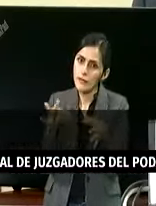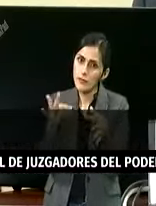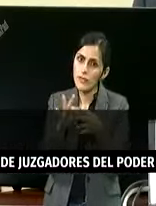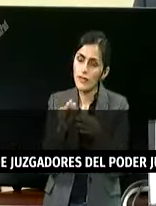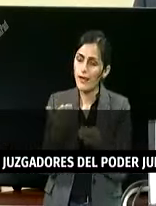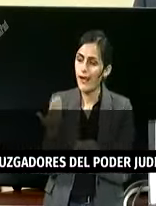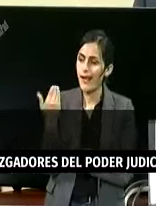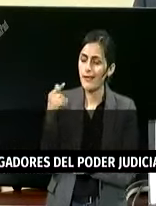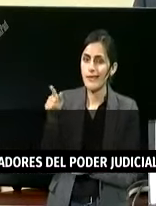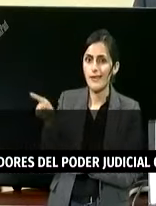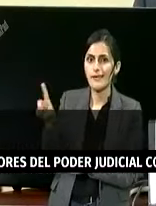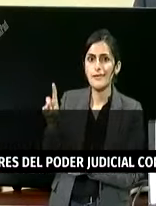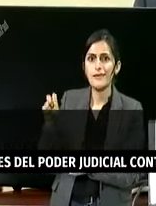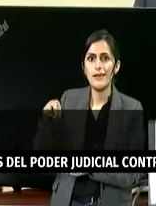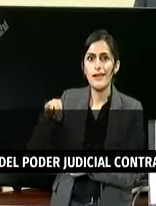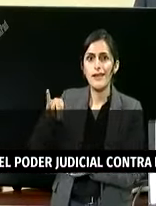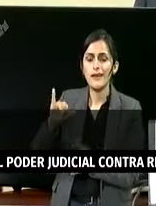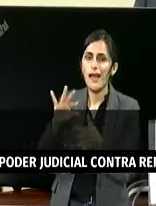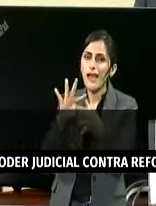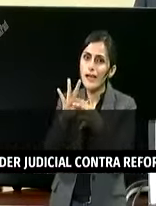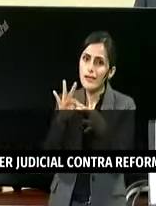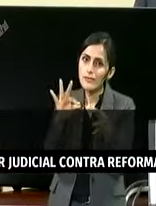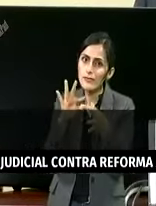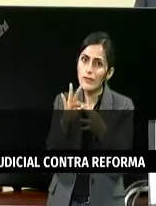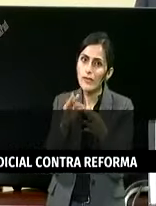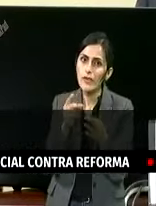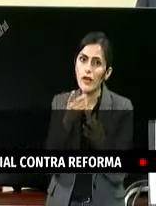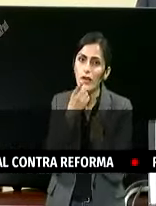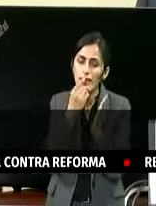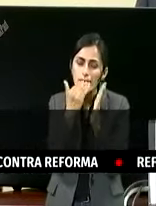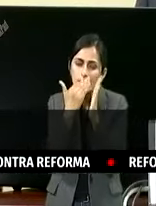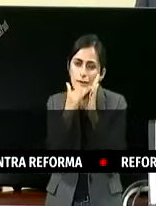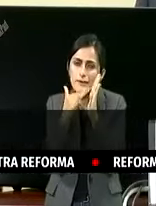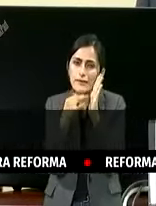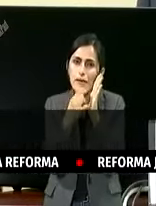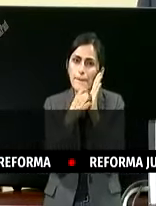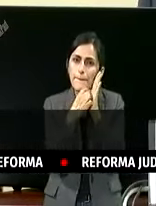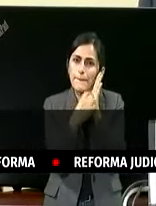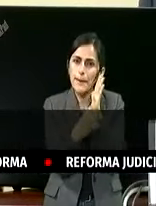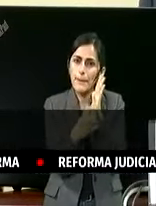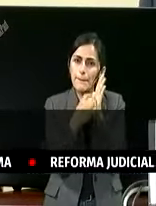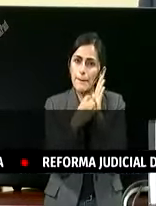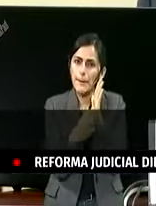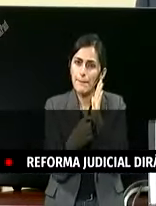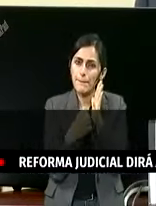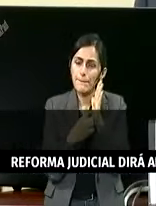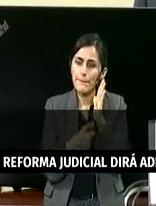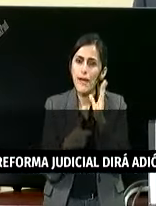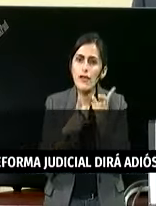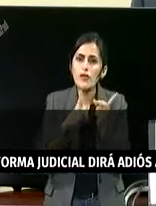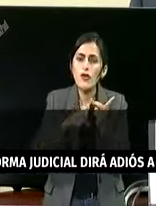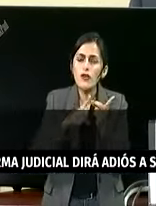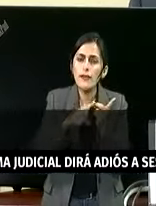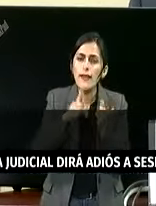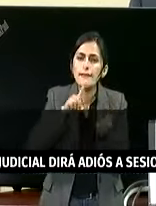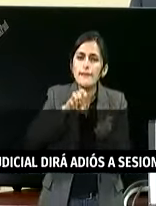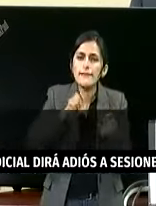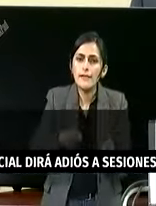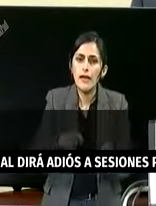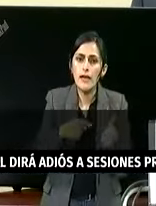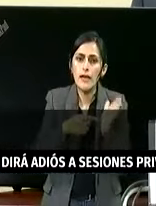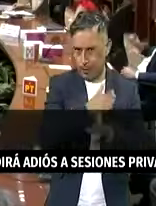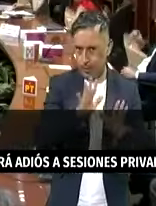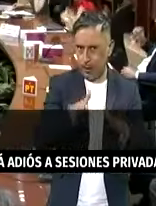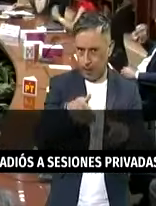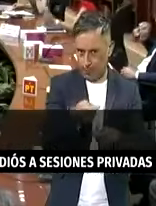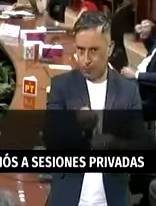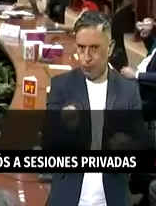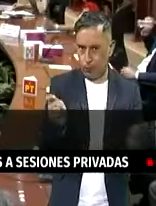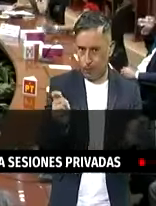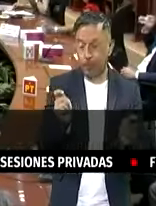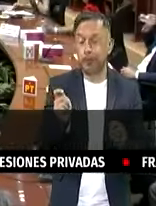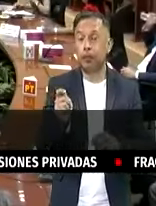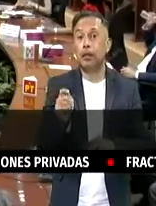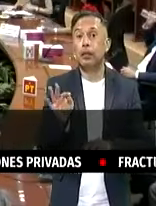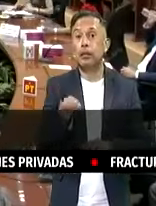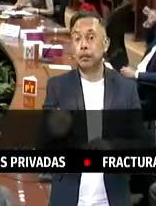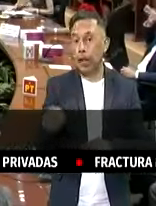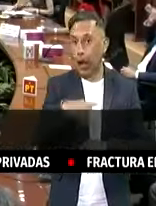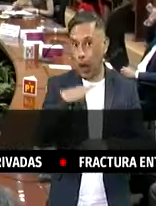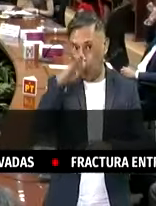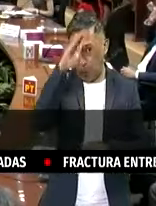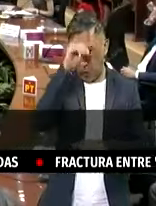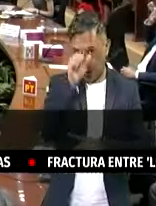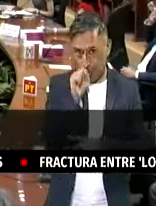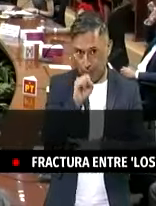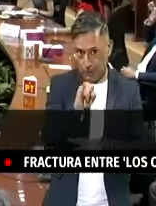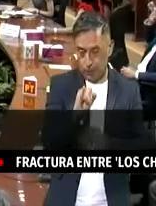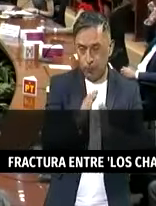la dirección sostiene que estos argumentos son insuficientes y que se debe de ceñir la